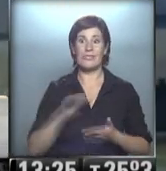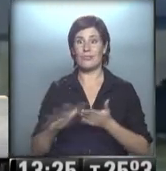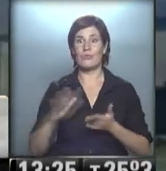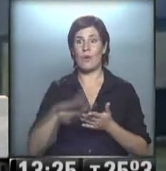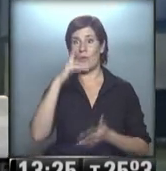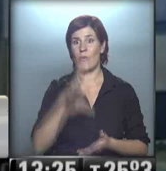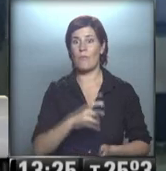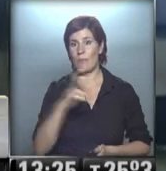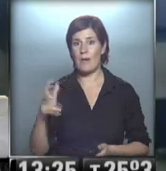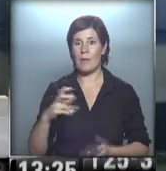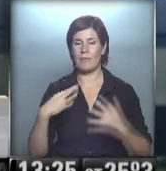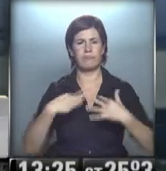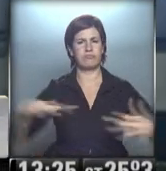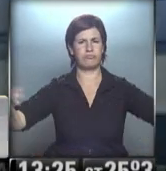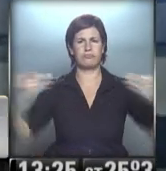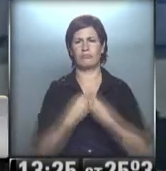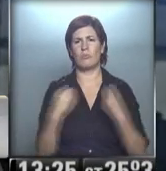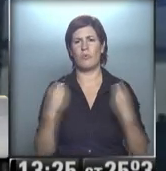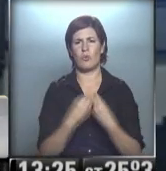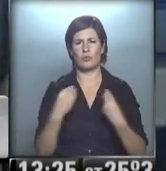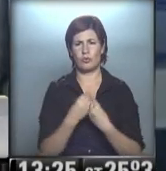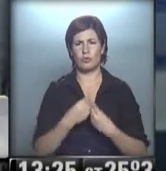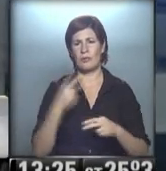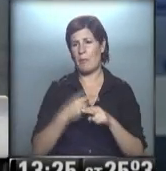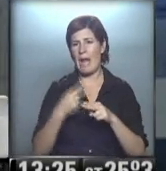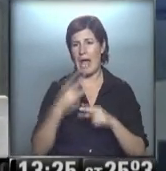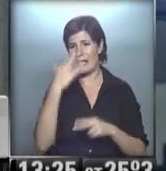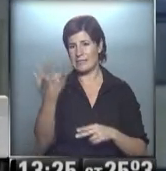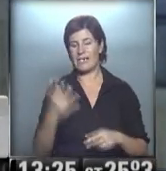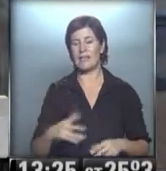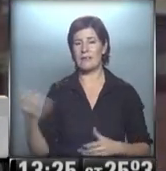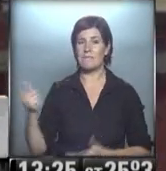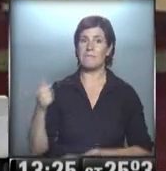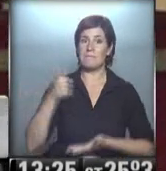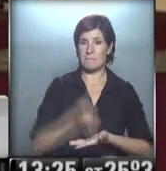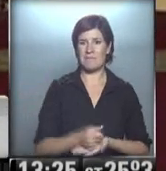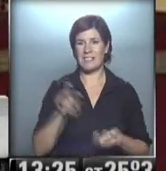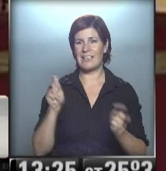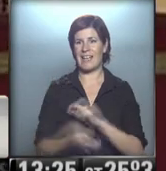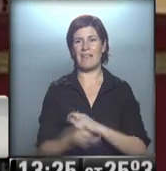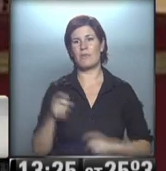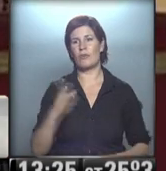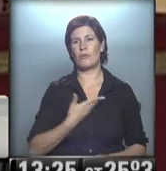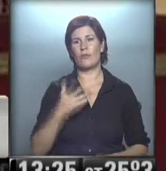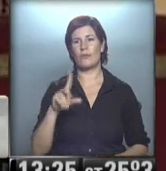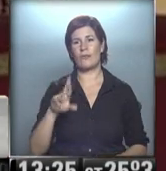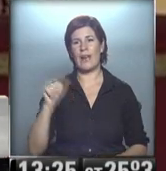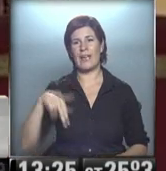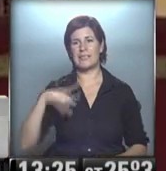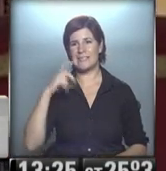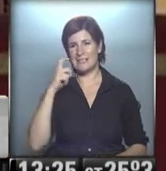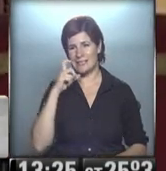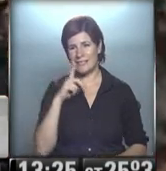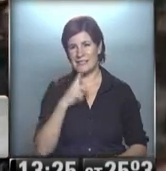multitud reunida en Plaza San Pedro que había papa y era argentino. Bergoglio se transformó en Francisco y llevó a la práctica lo mismo que le pidió a sus